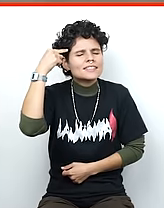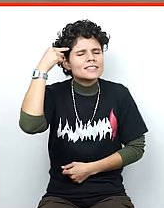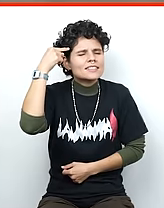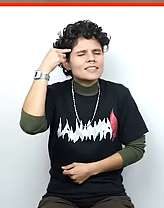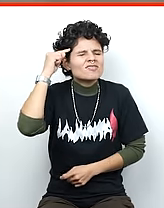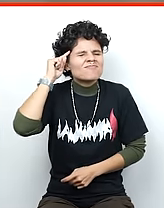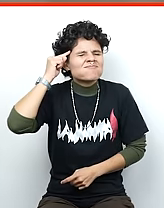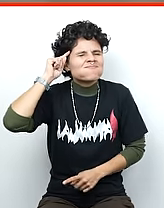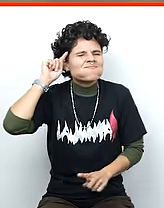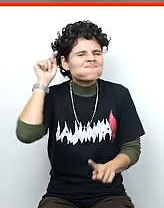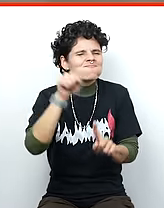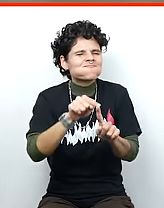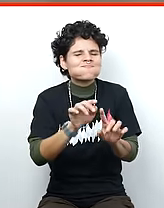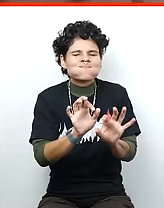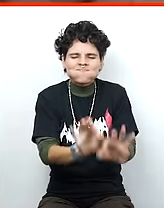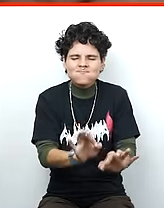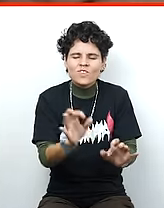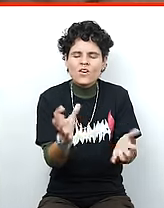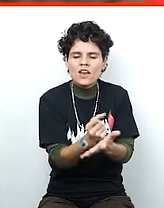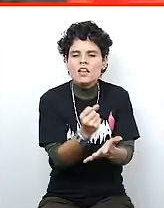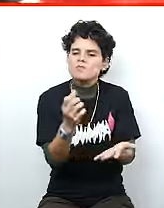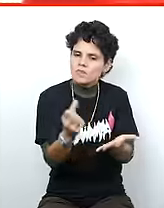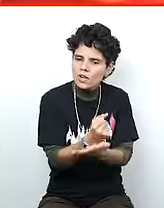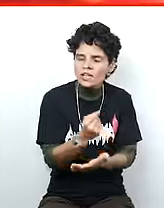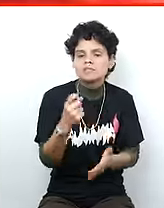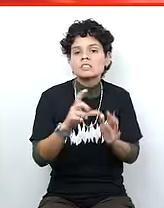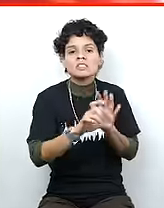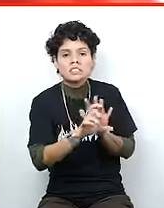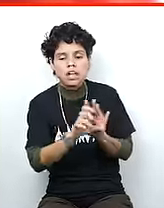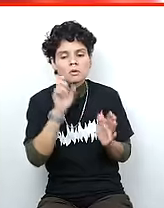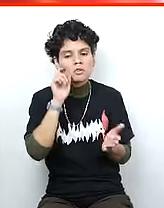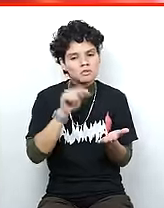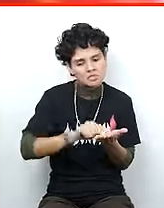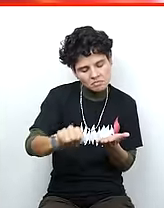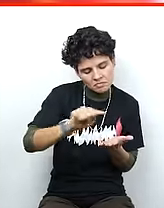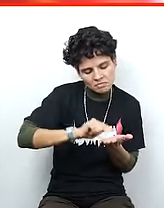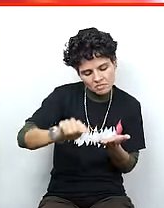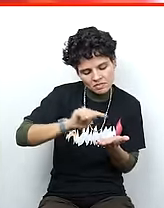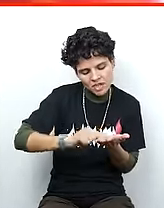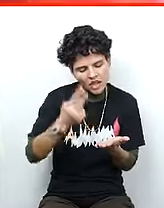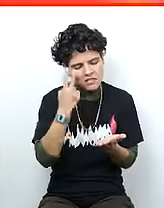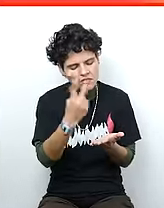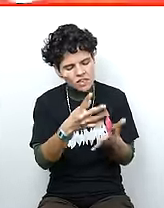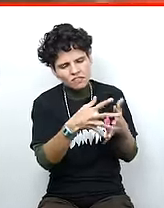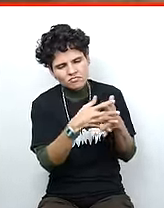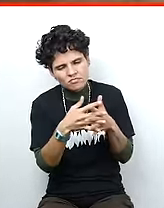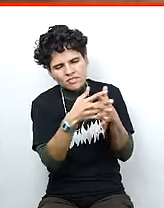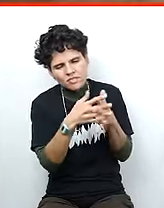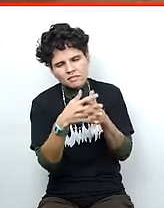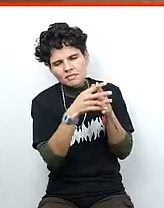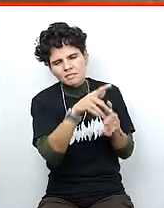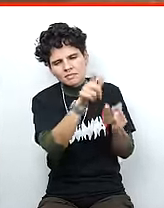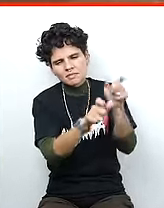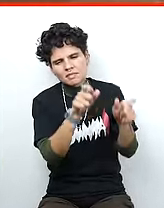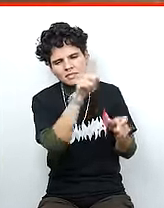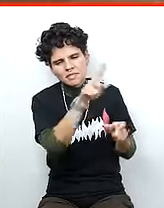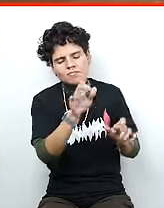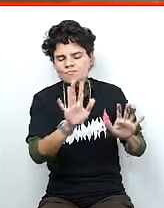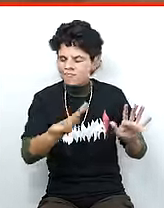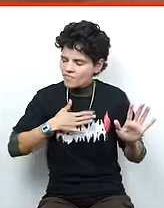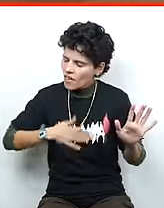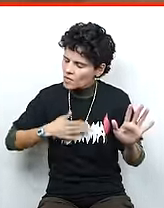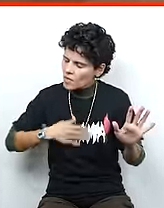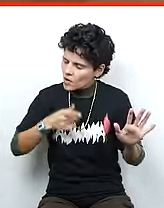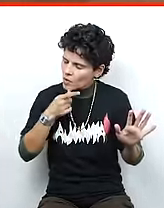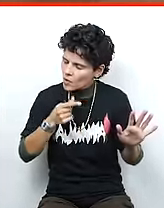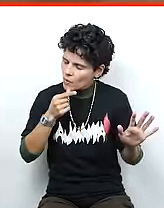mi mente que lo logré, hermano. Yo me metía al Instagram y veía así los americanos, Little Baby y todo eso, y yo decía, la calma, nomás.